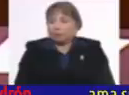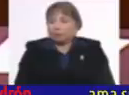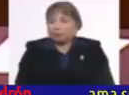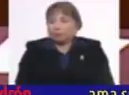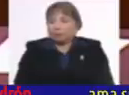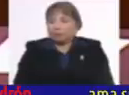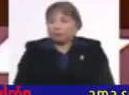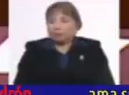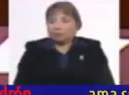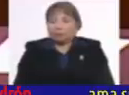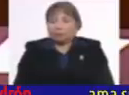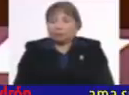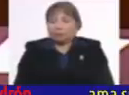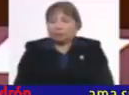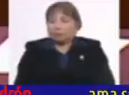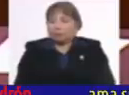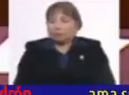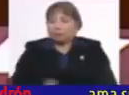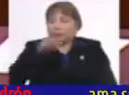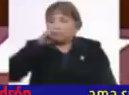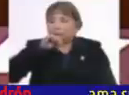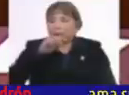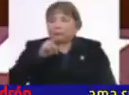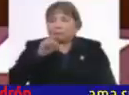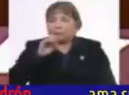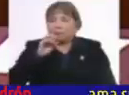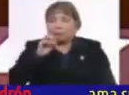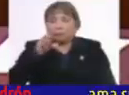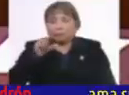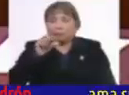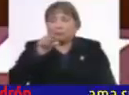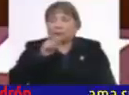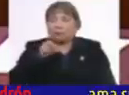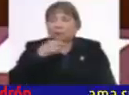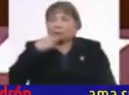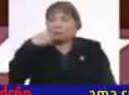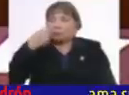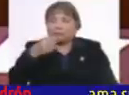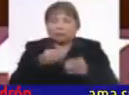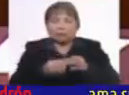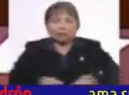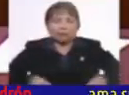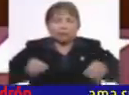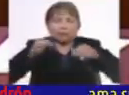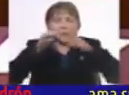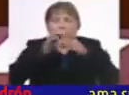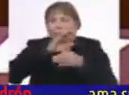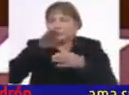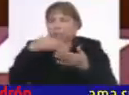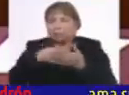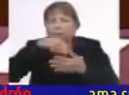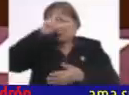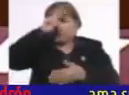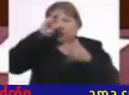el señor mariano gonzález usted ha hecho mención algo importante y creo que todos los peruanos